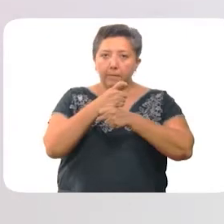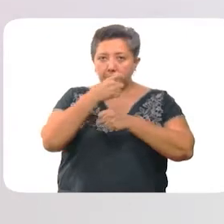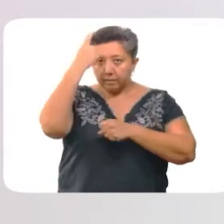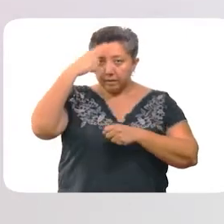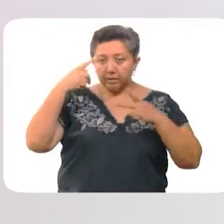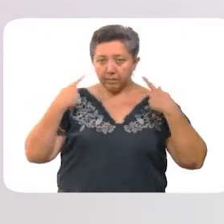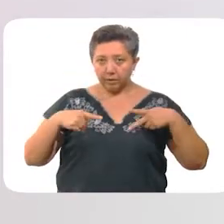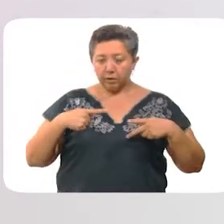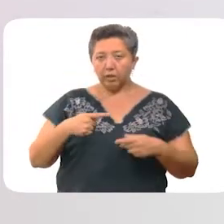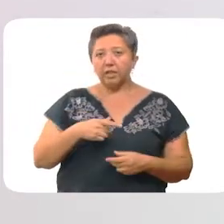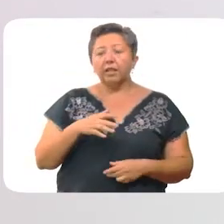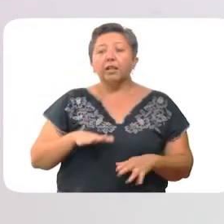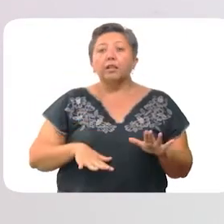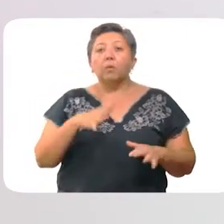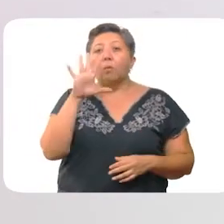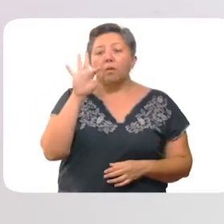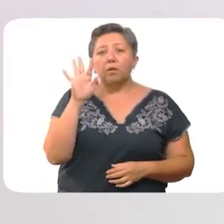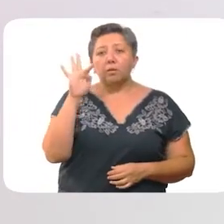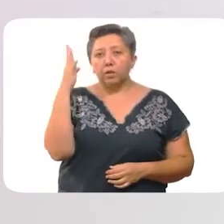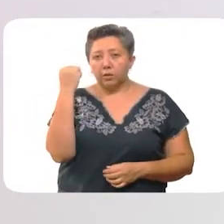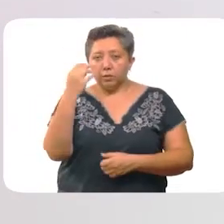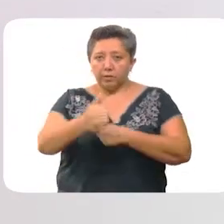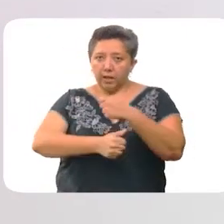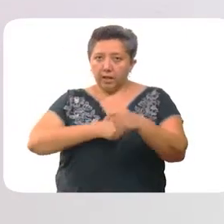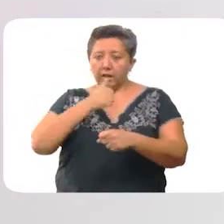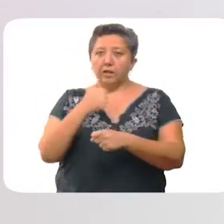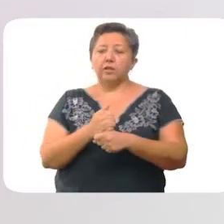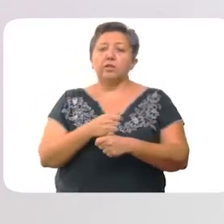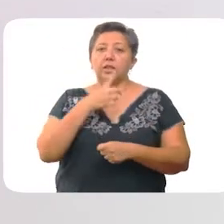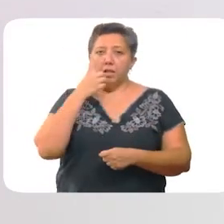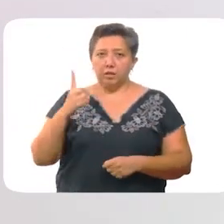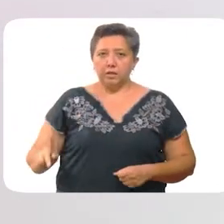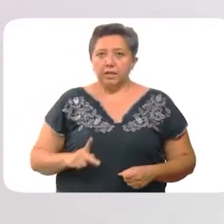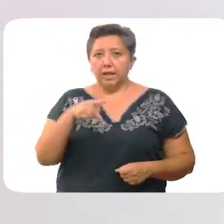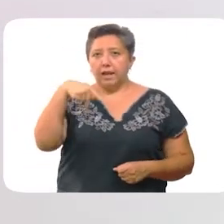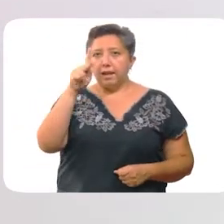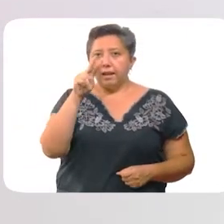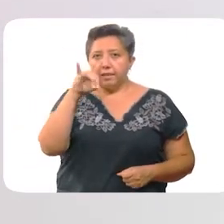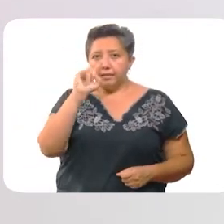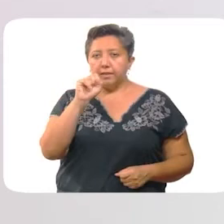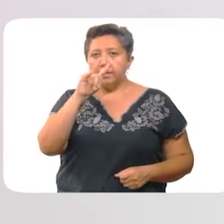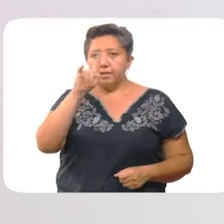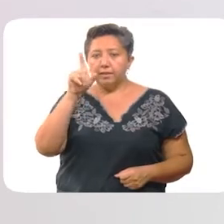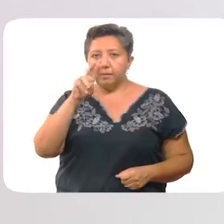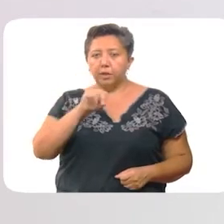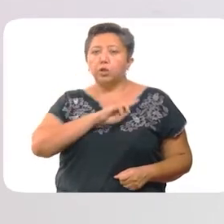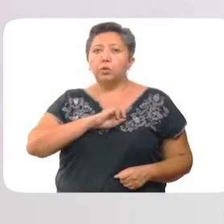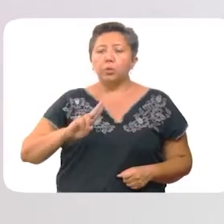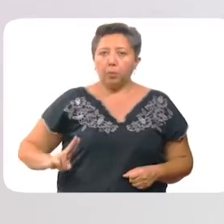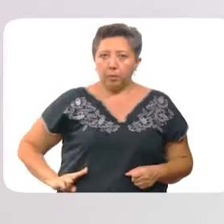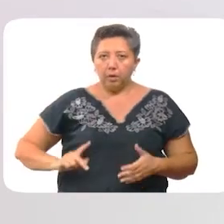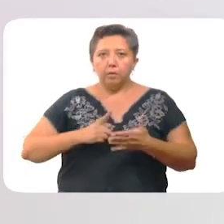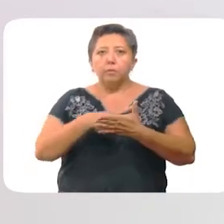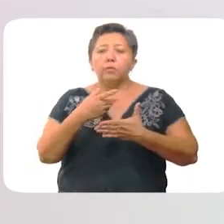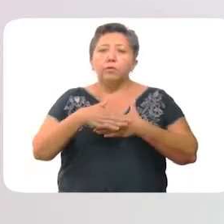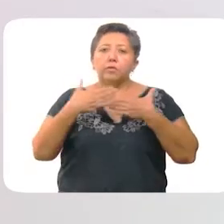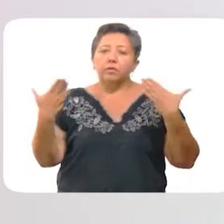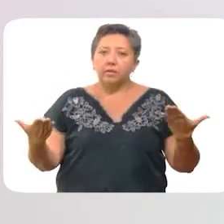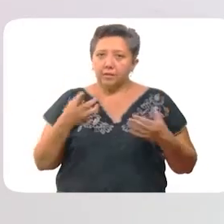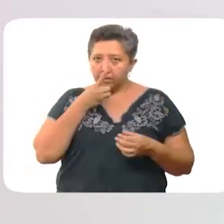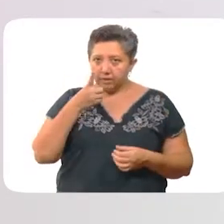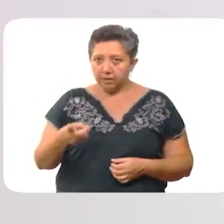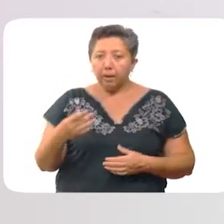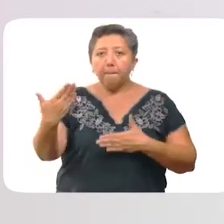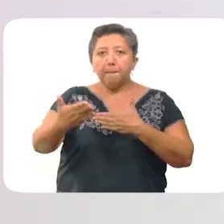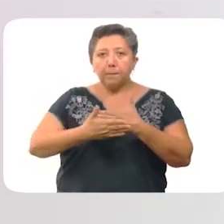dosis a las personas de entre 40 y 49 años de las demarcaciones de Canacín, Tizimín y Humán, proceso que se llevará a cabo